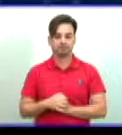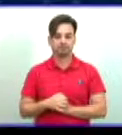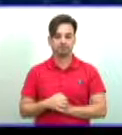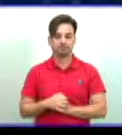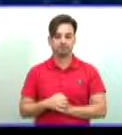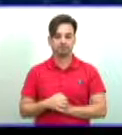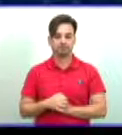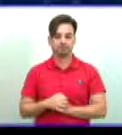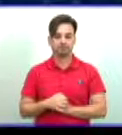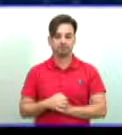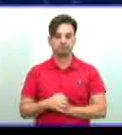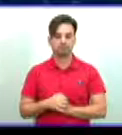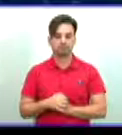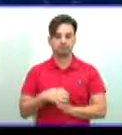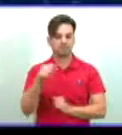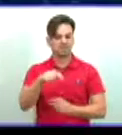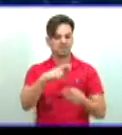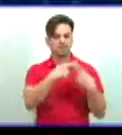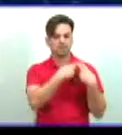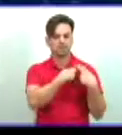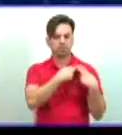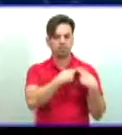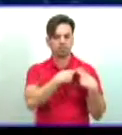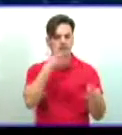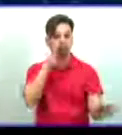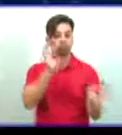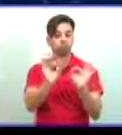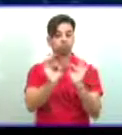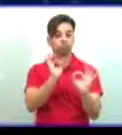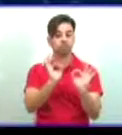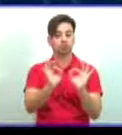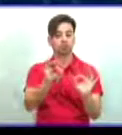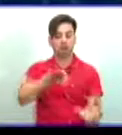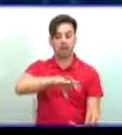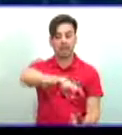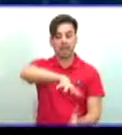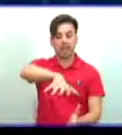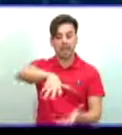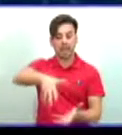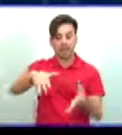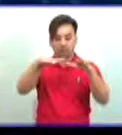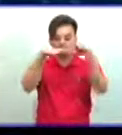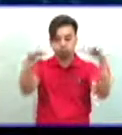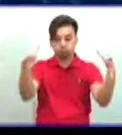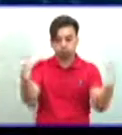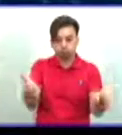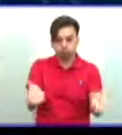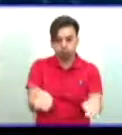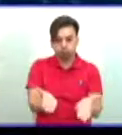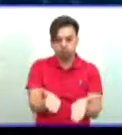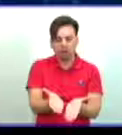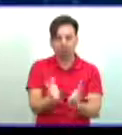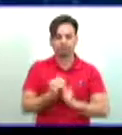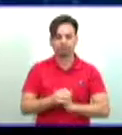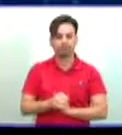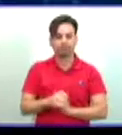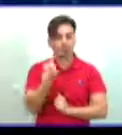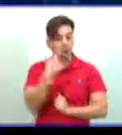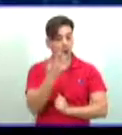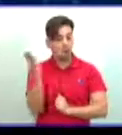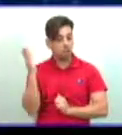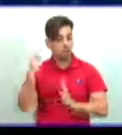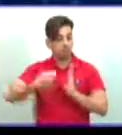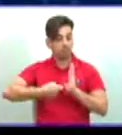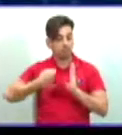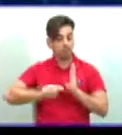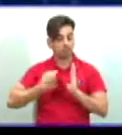Constituye una capa protectora de la Tierra. Hemos visto además en el material audiovisual y en todos los contenidos referidos a esta unidad